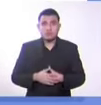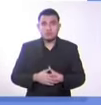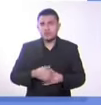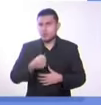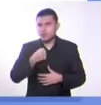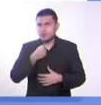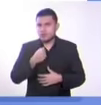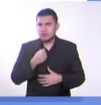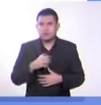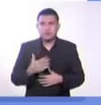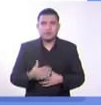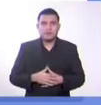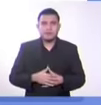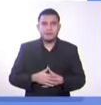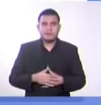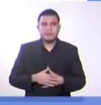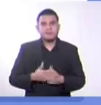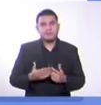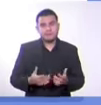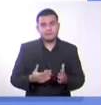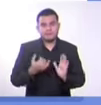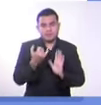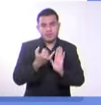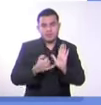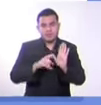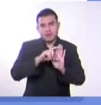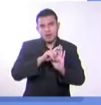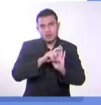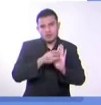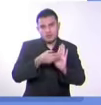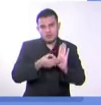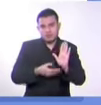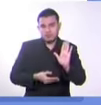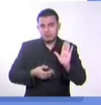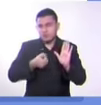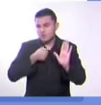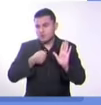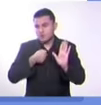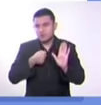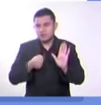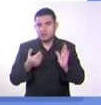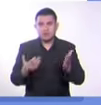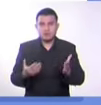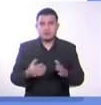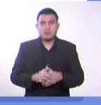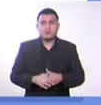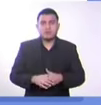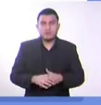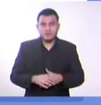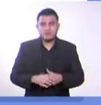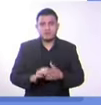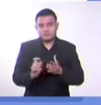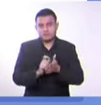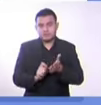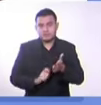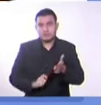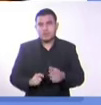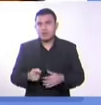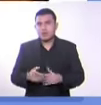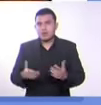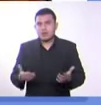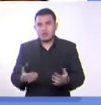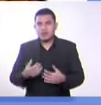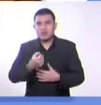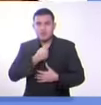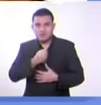que son imágenes y información que está de carácter escrita. Es decir, está ahí está la